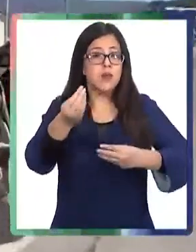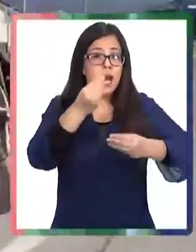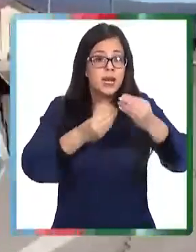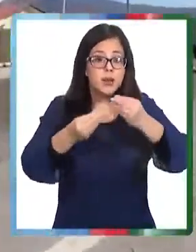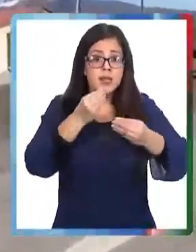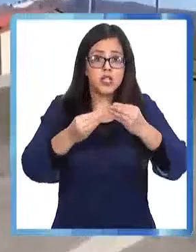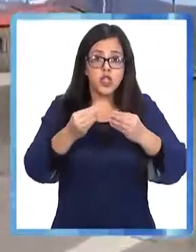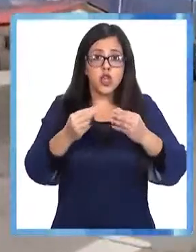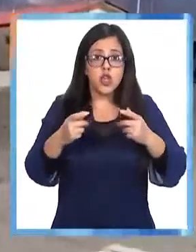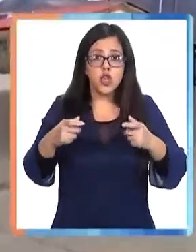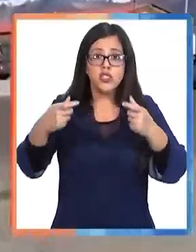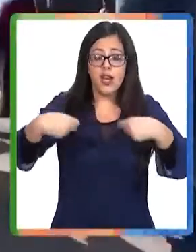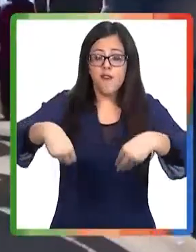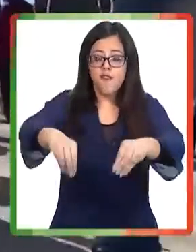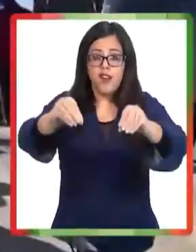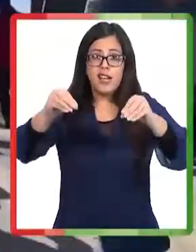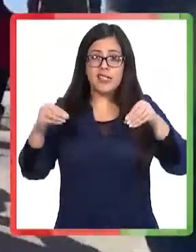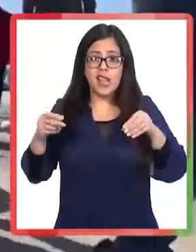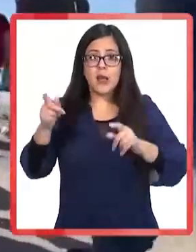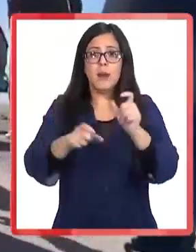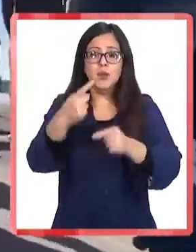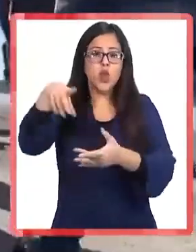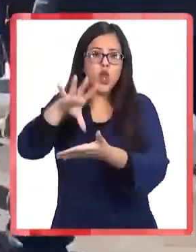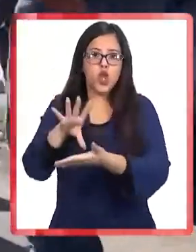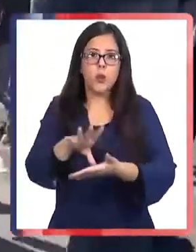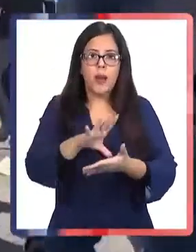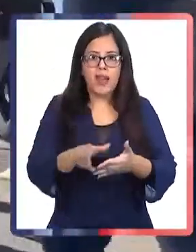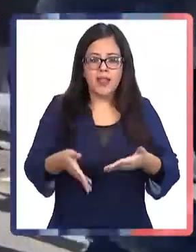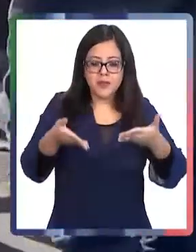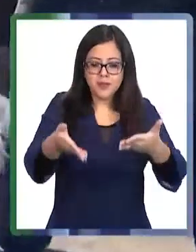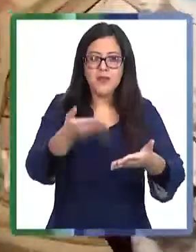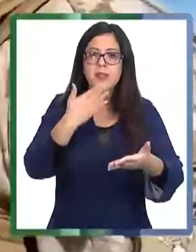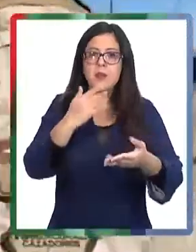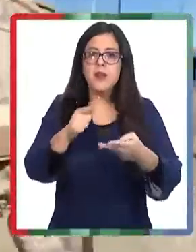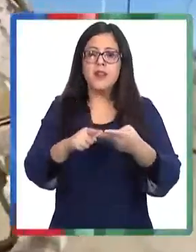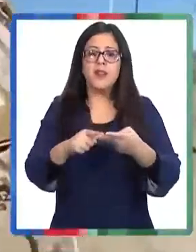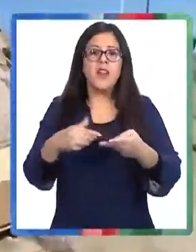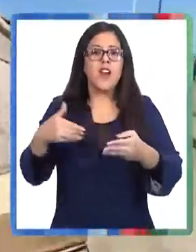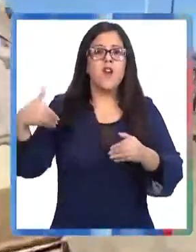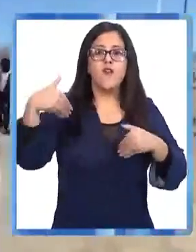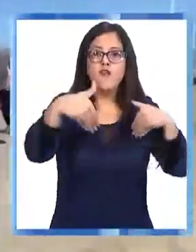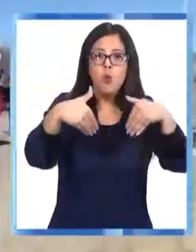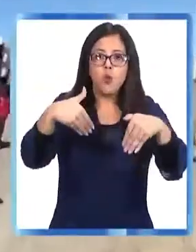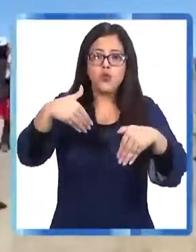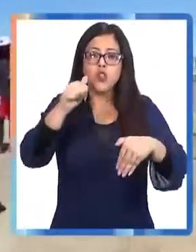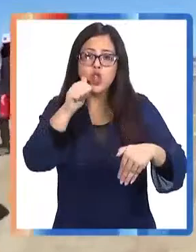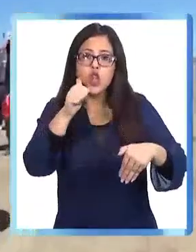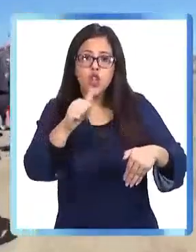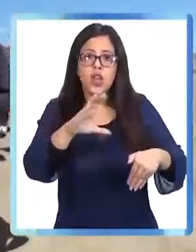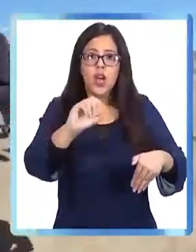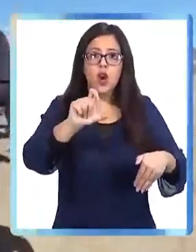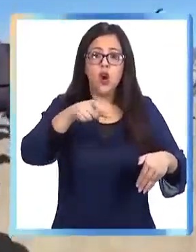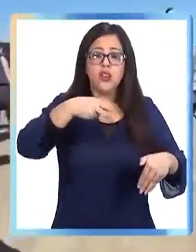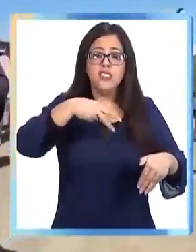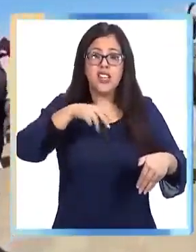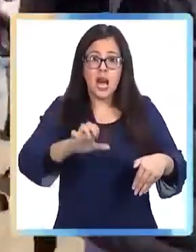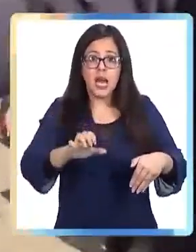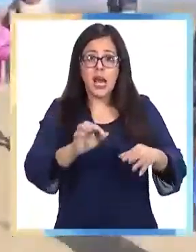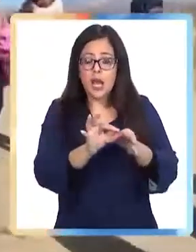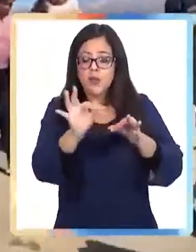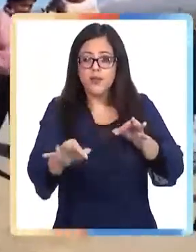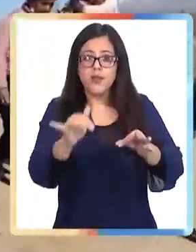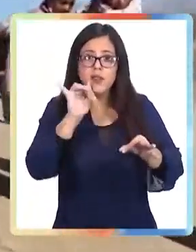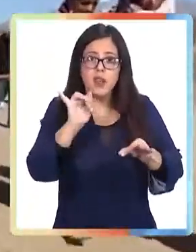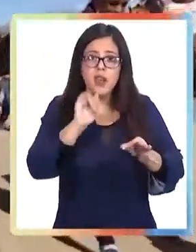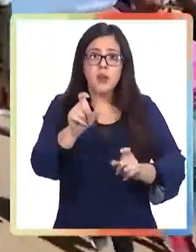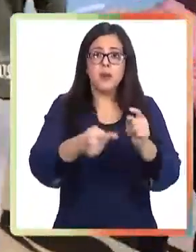también de alimentación, de frazadas para los migrantes. Dispone de 3 buses diariamente desde Colchane hacia Iquique para trasladar